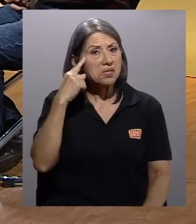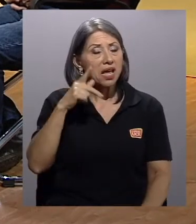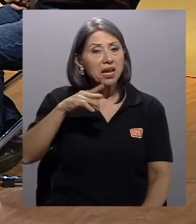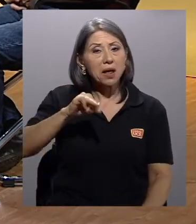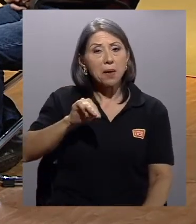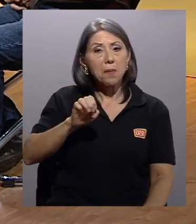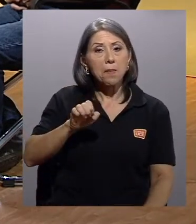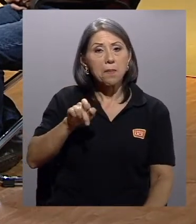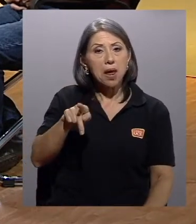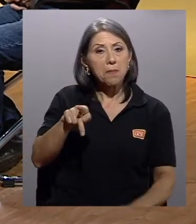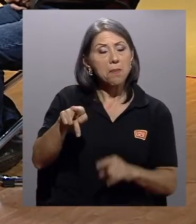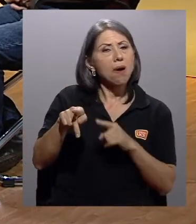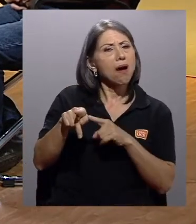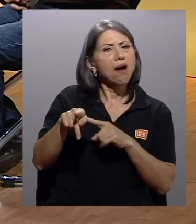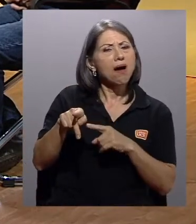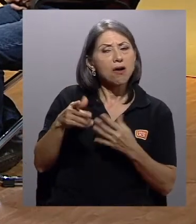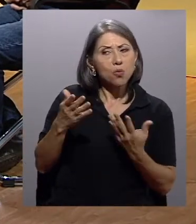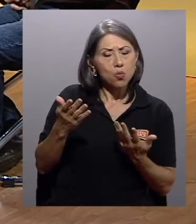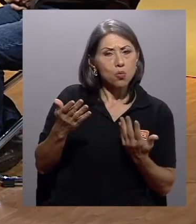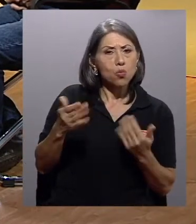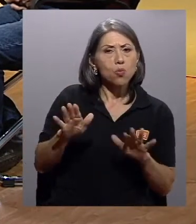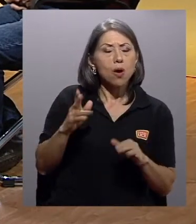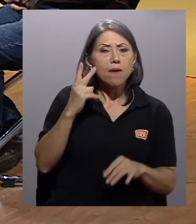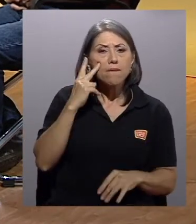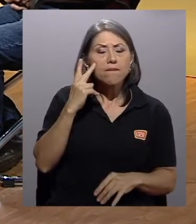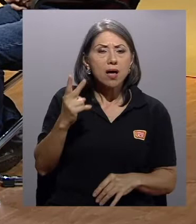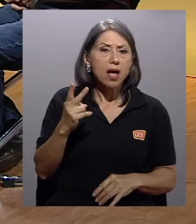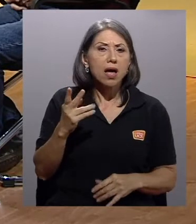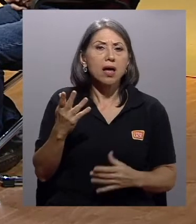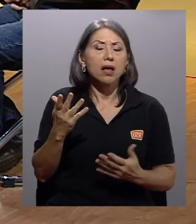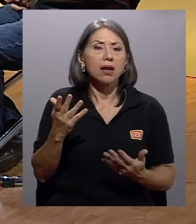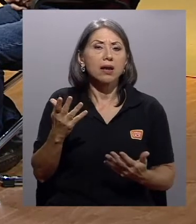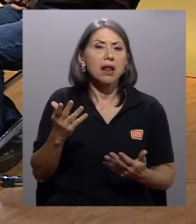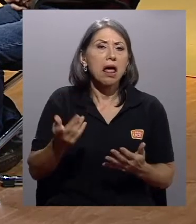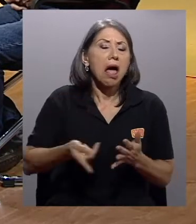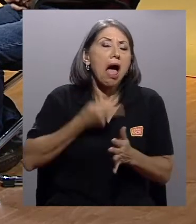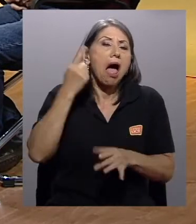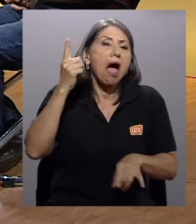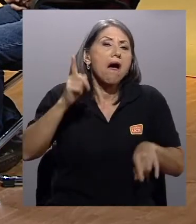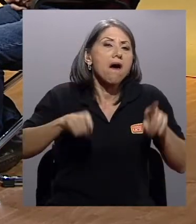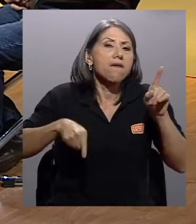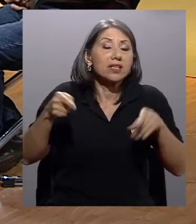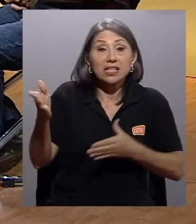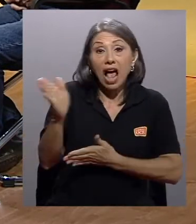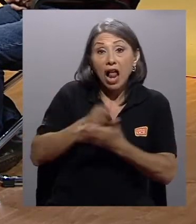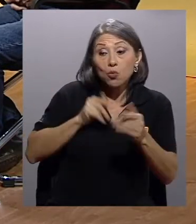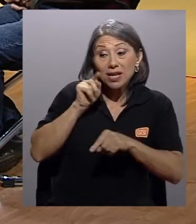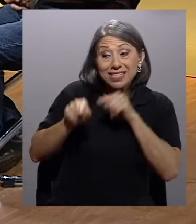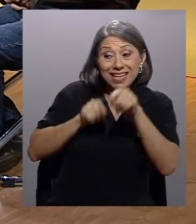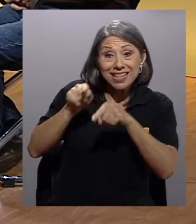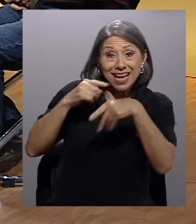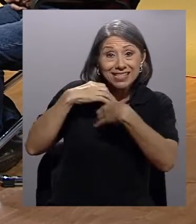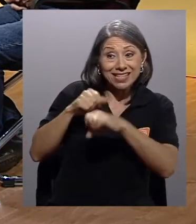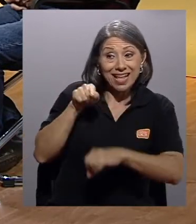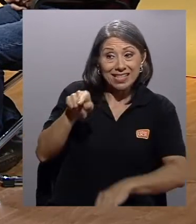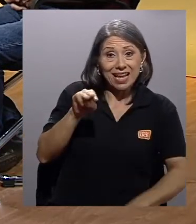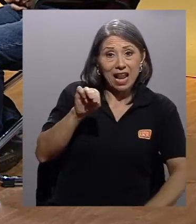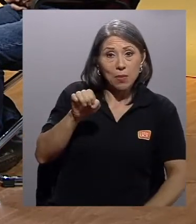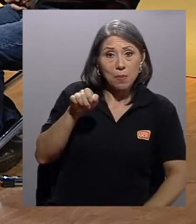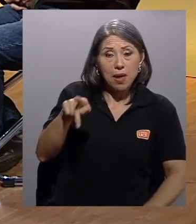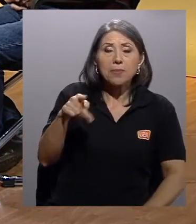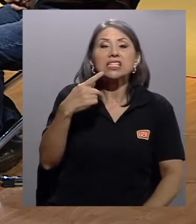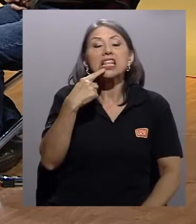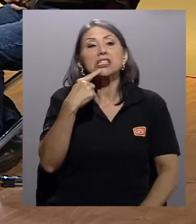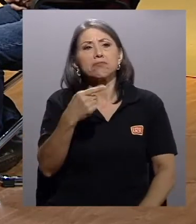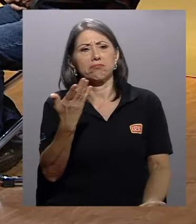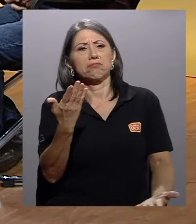MEP. Me parece interesante pensar en el MEP y ver en algunos momentos que algunas de las críticas que se le hacen es